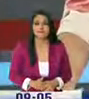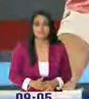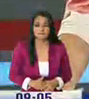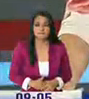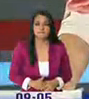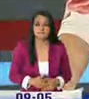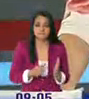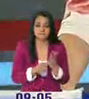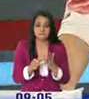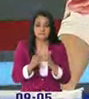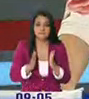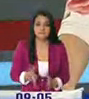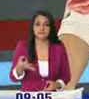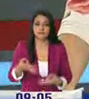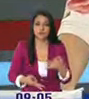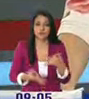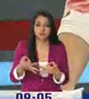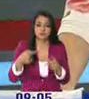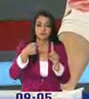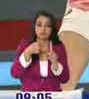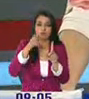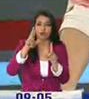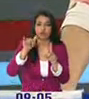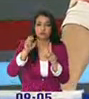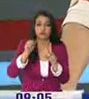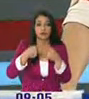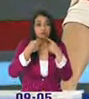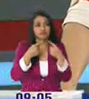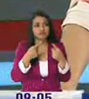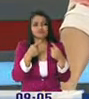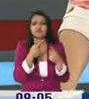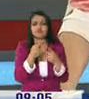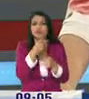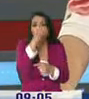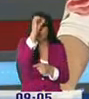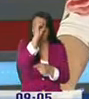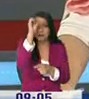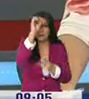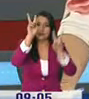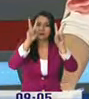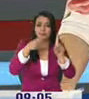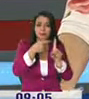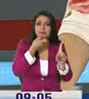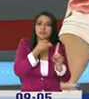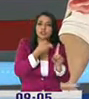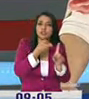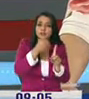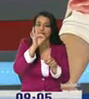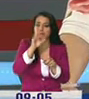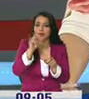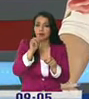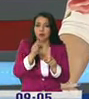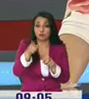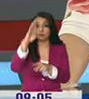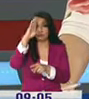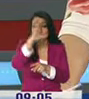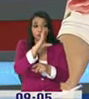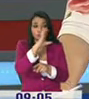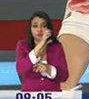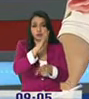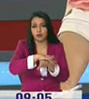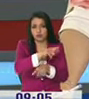Y la ministra de Justicia, Rosana Alvarado, se pronunció frente al caso del activista político Fernando Villavicencio, quien se mantiene con una orden de prisión